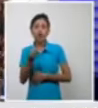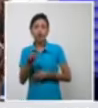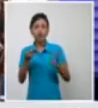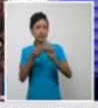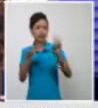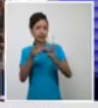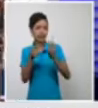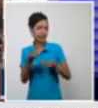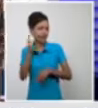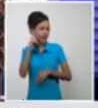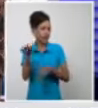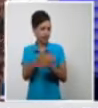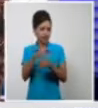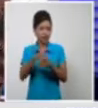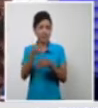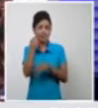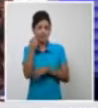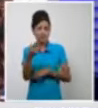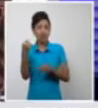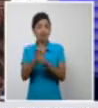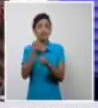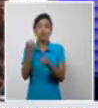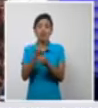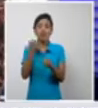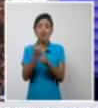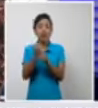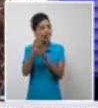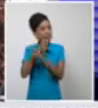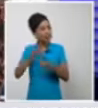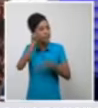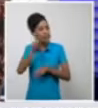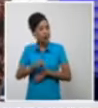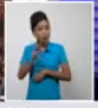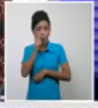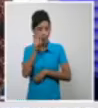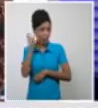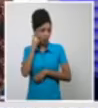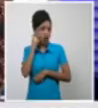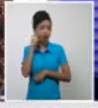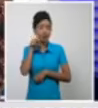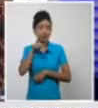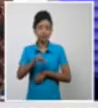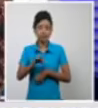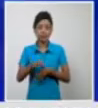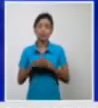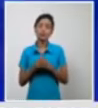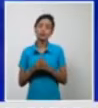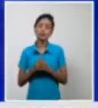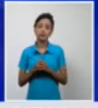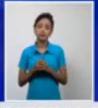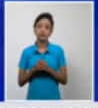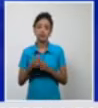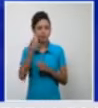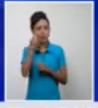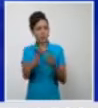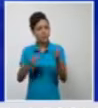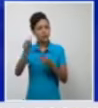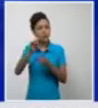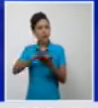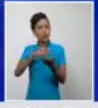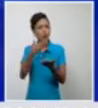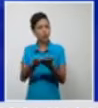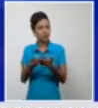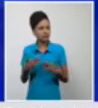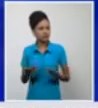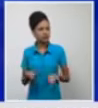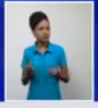que detrás está el trabajo de las investigadoras y los investigadores. Si repasamos esas principales propuestas, ¿cuáles serían en